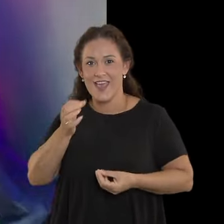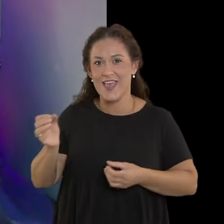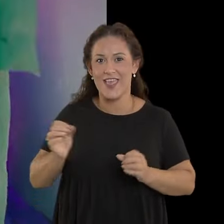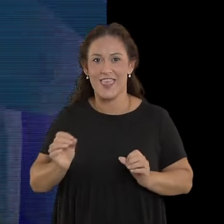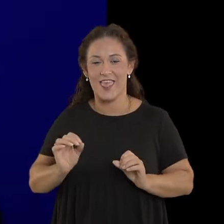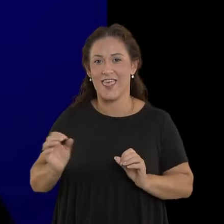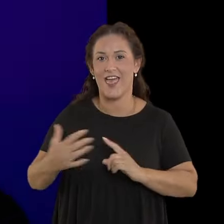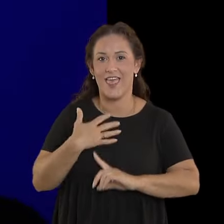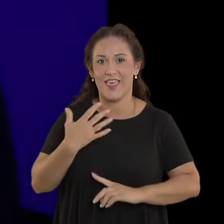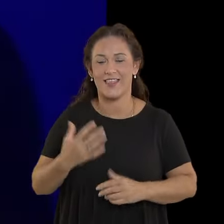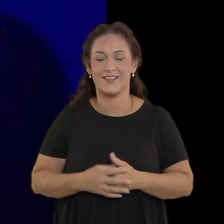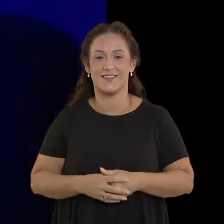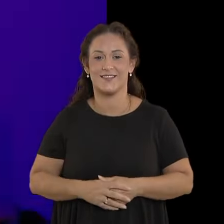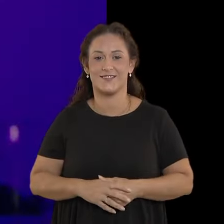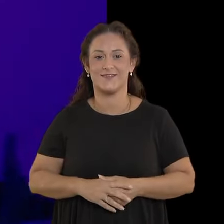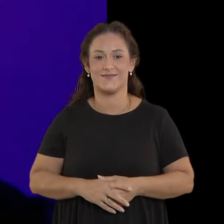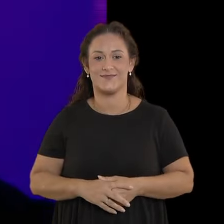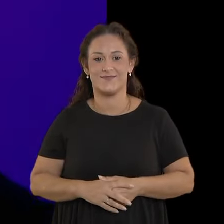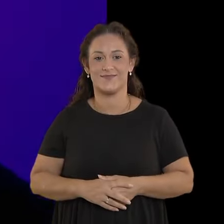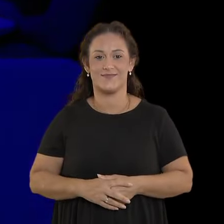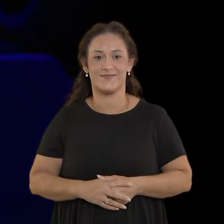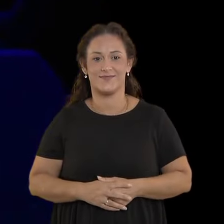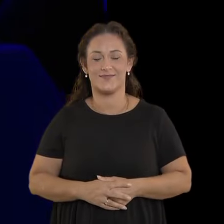me duele.